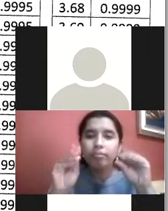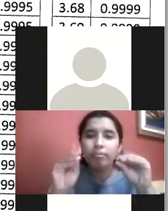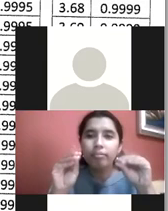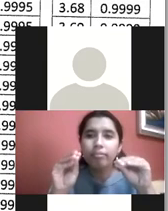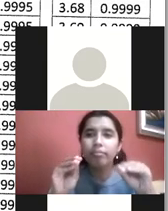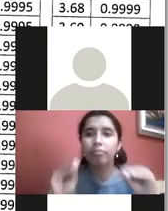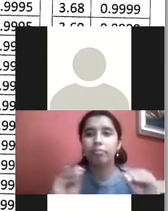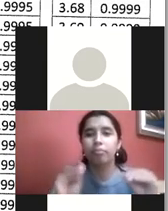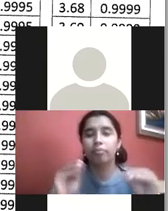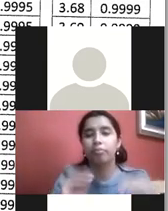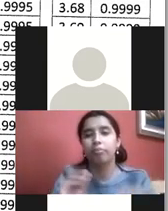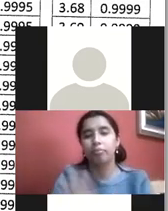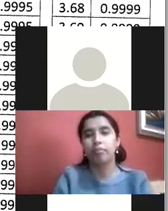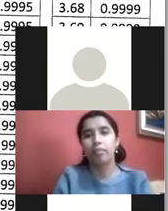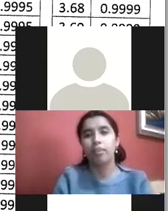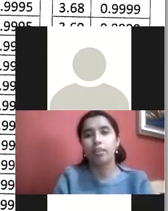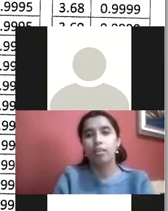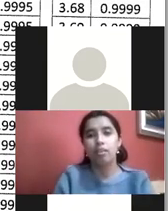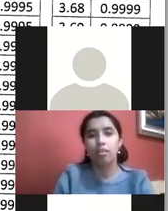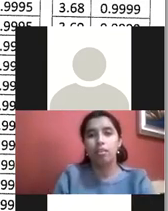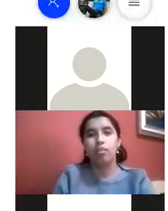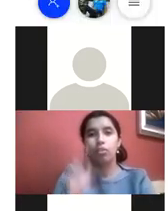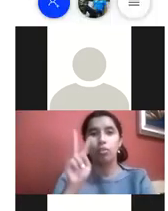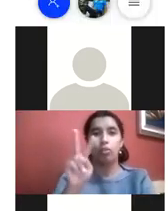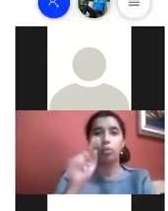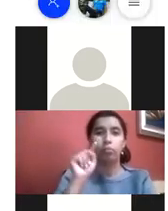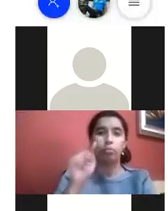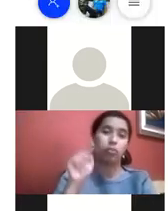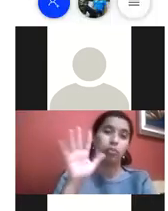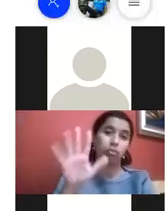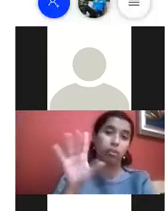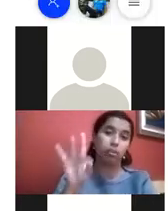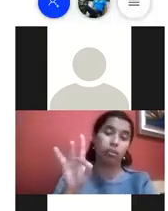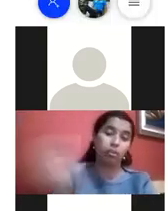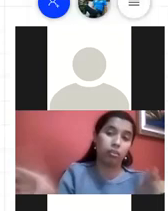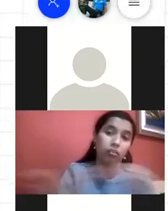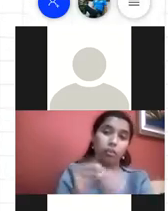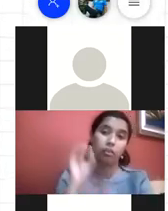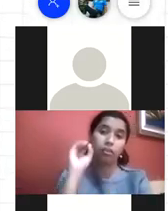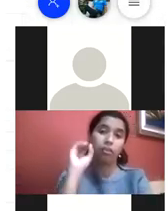2.57 y le vamos a agregar un 5. Así.